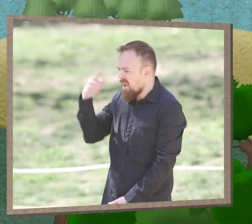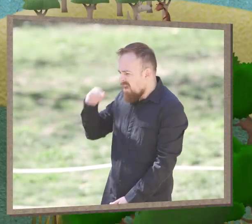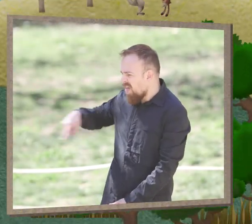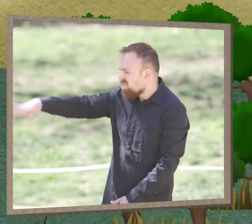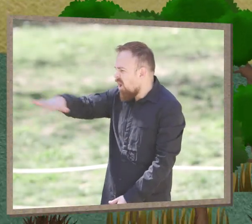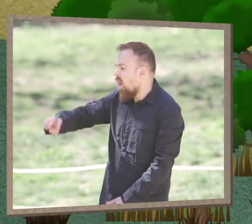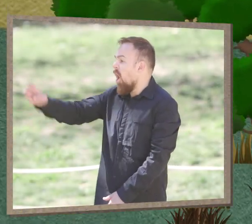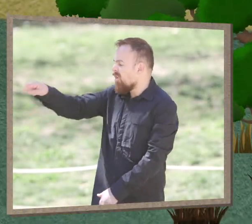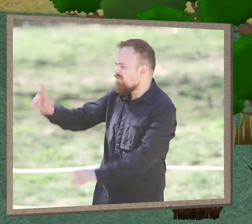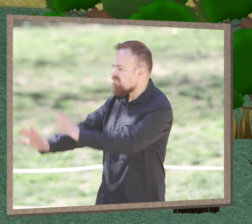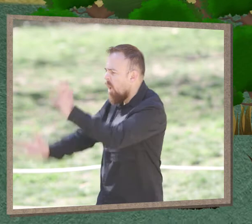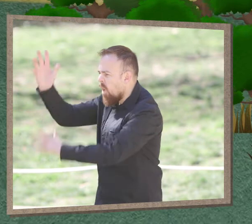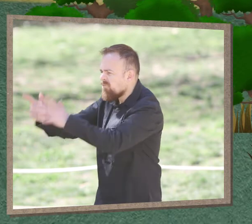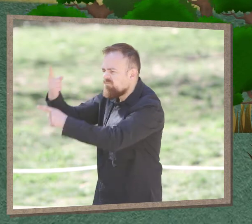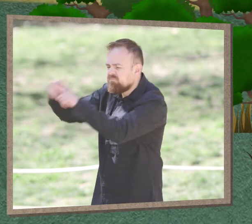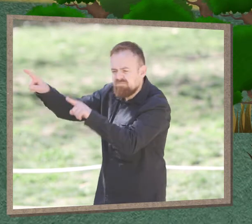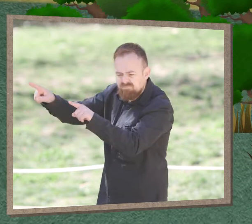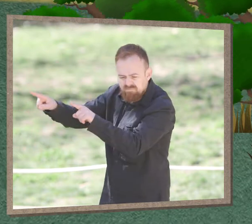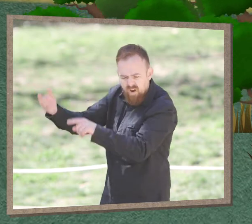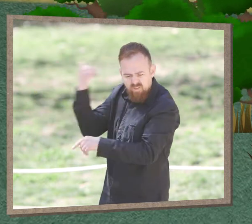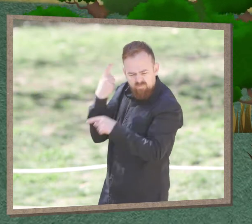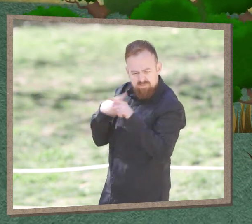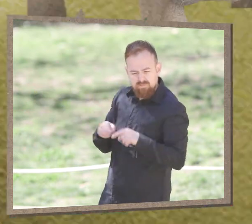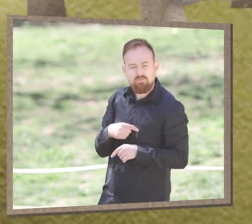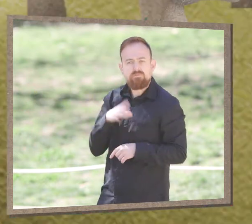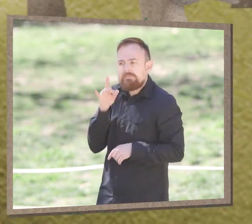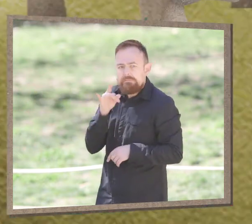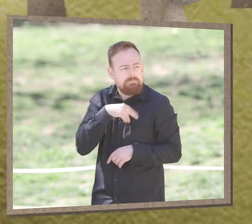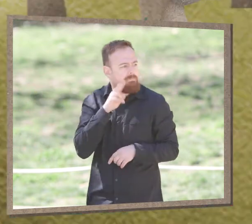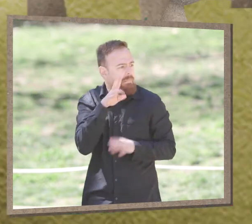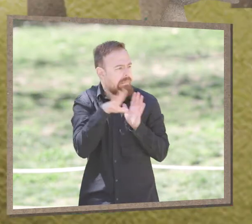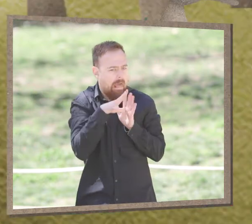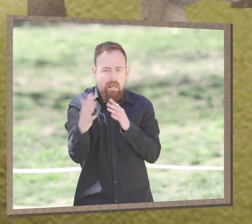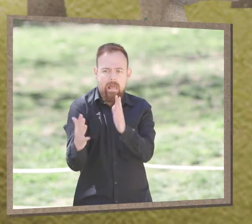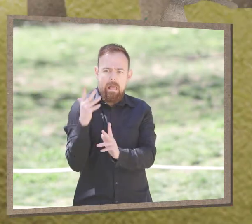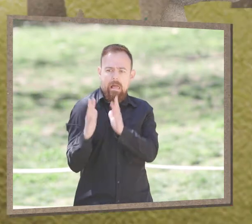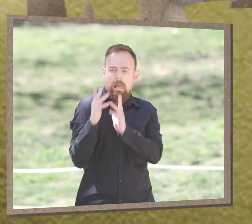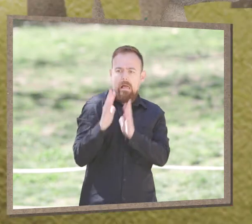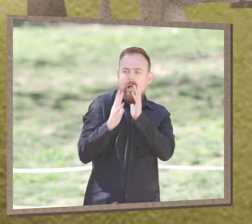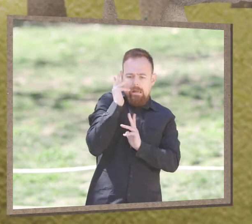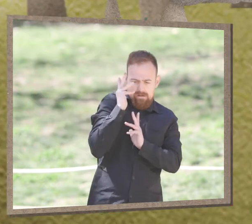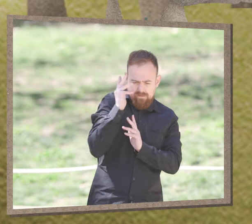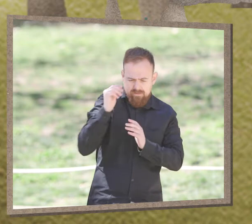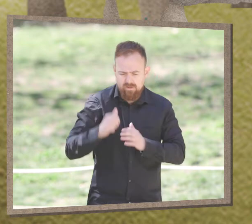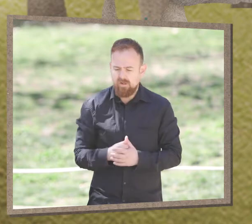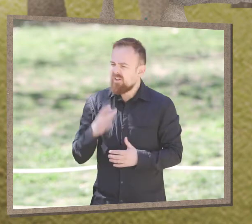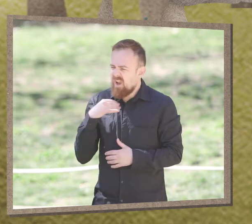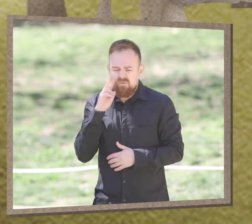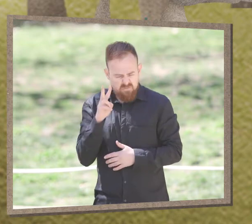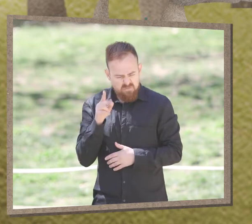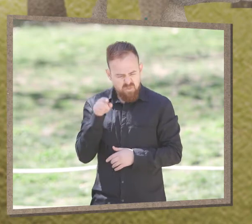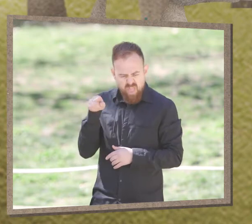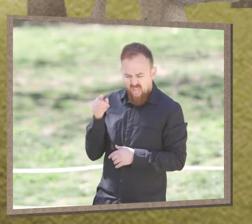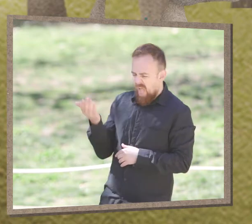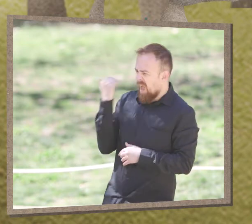Mira, Jara. En esa otra zona del monte se ha iniciado otro incendio y lo tenemos muy cerca. Sí, ya lo